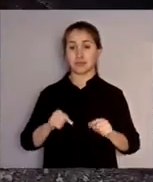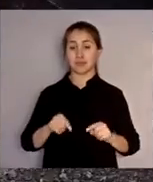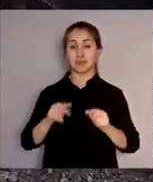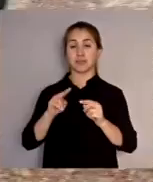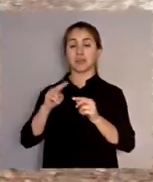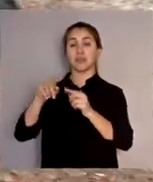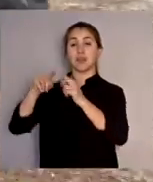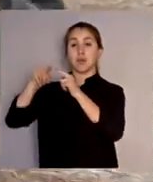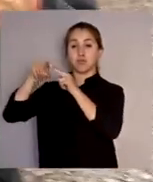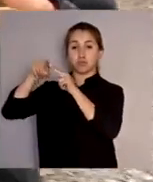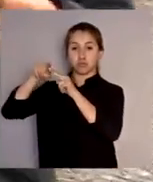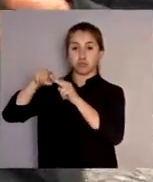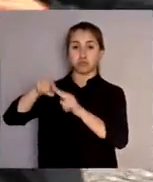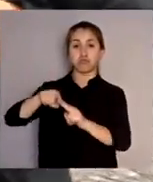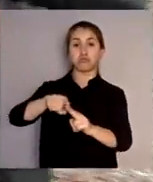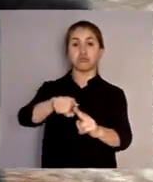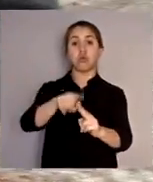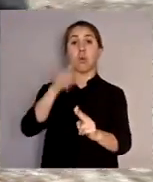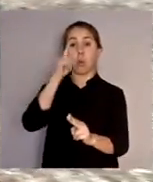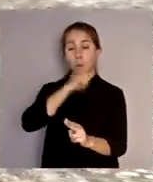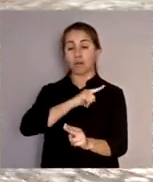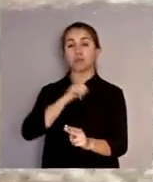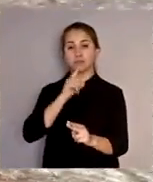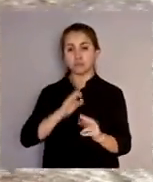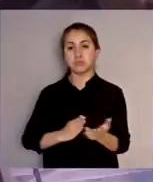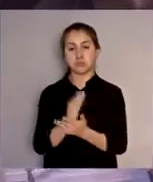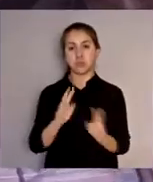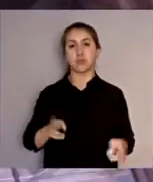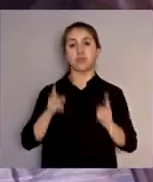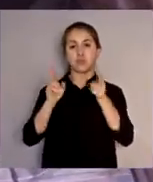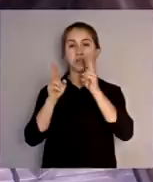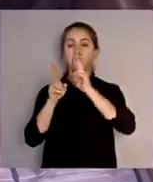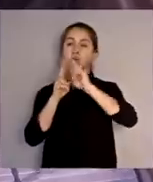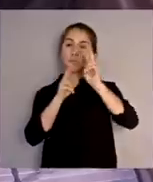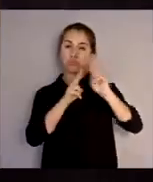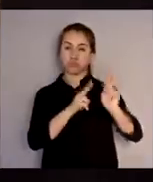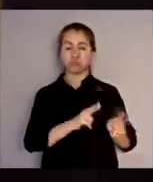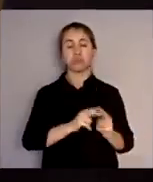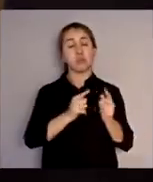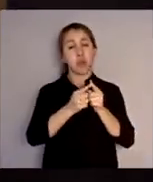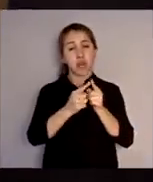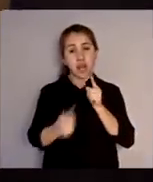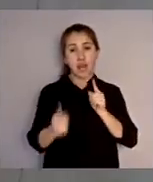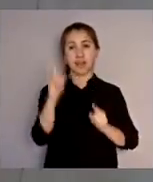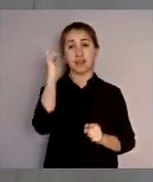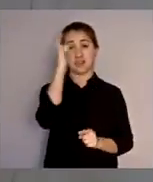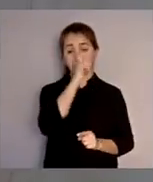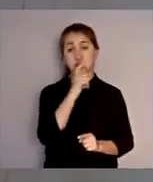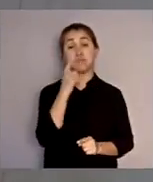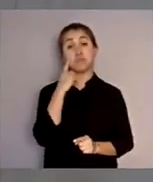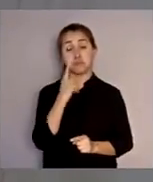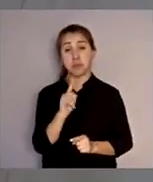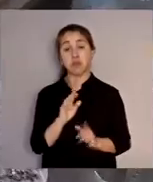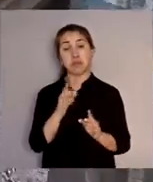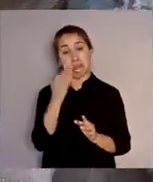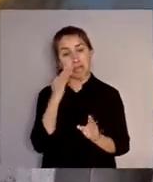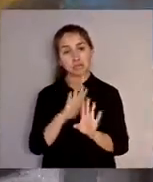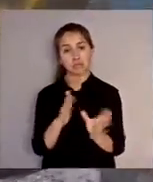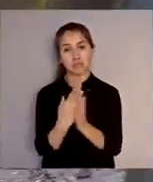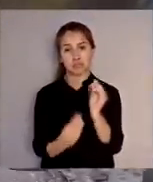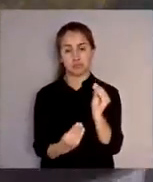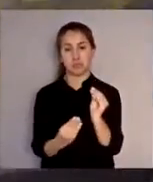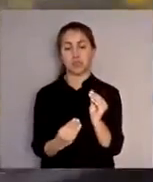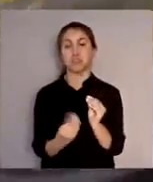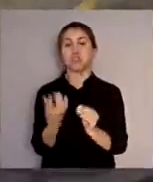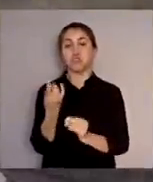teleférico es lo último de Huilo Huilo. Eso es lo último que estamos construyendo. Ha sido una obra larga, difícil, compleja. Pero estamos terminando.